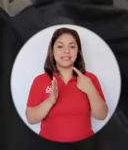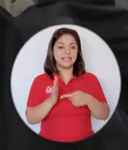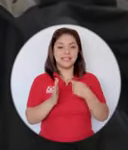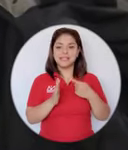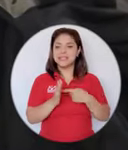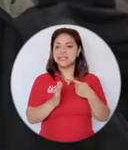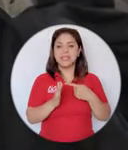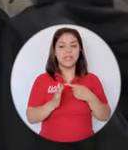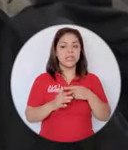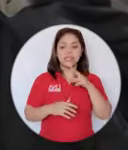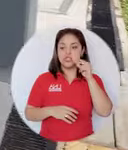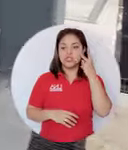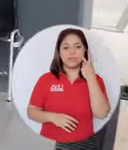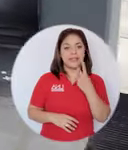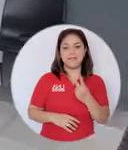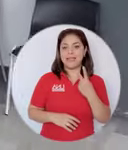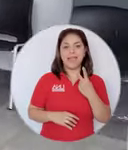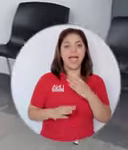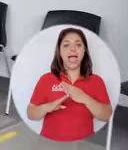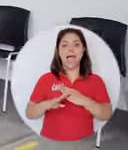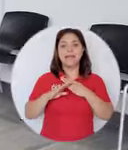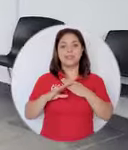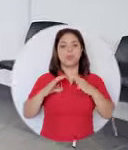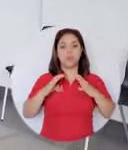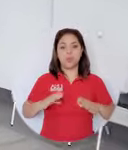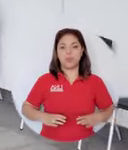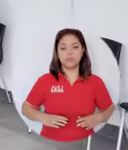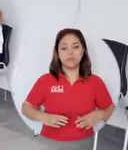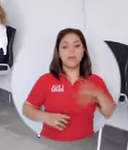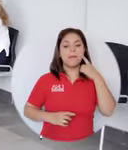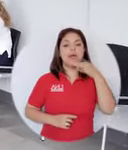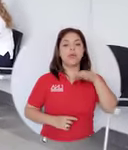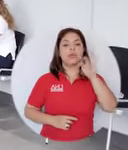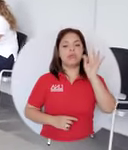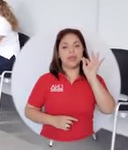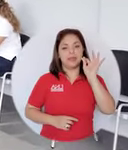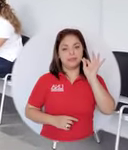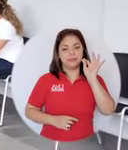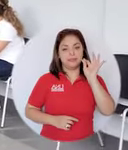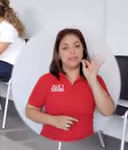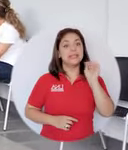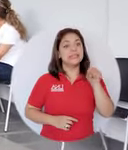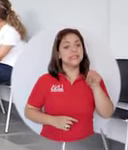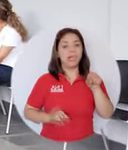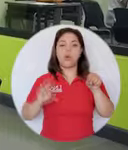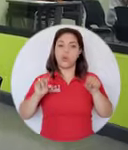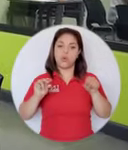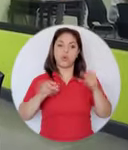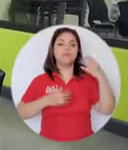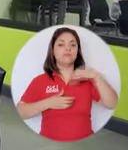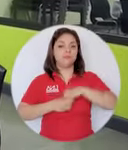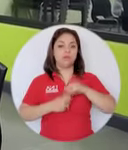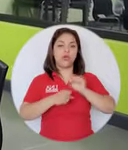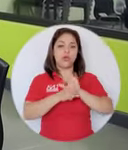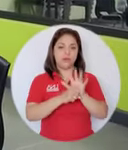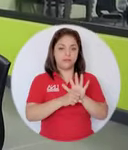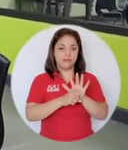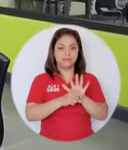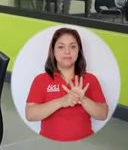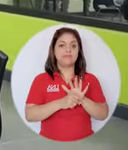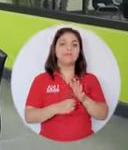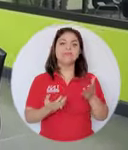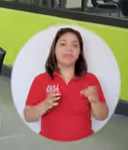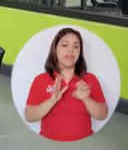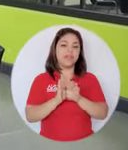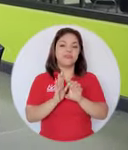algunas personas, algunas veces no se elevan los anticuerpos lo suficiente para poder entonces ir a encontrar esa huella digital. Dicho de